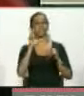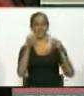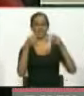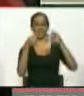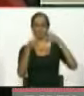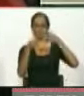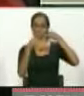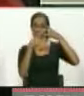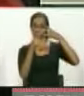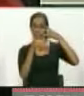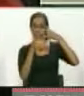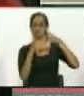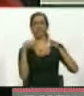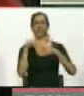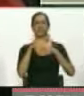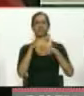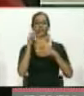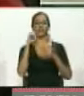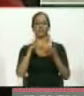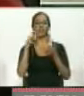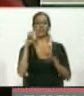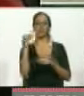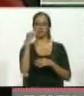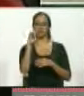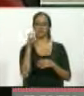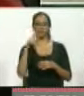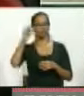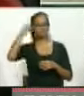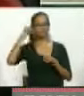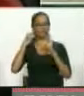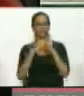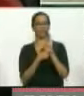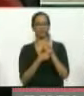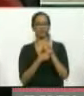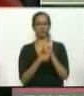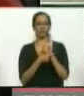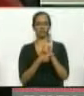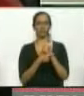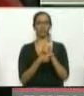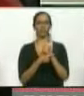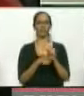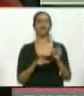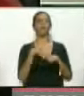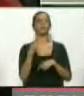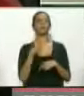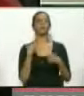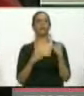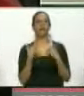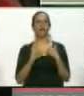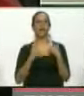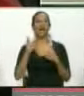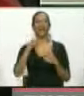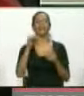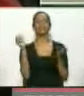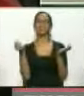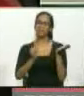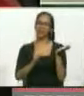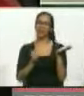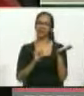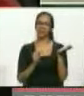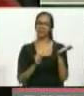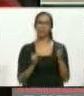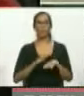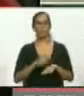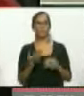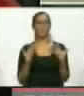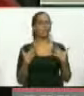elecciones 2020 en s'estaca recuérdele a juan guaidó que el próximo miércoles hay más sudando para porque